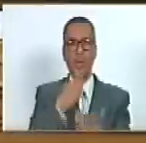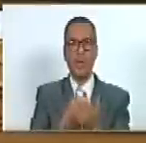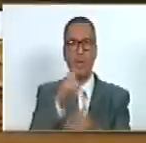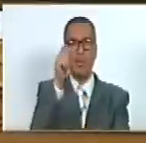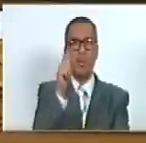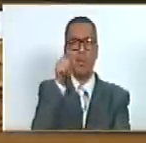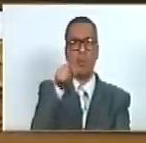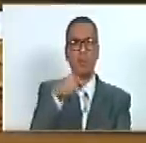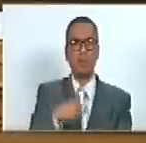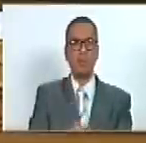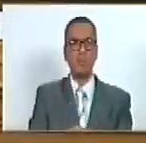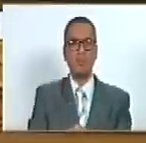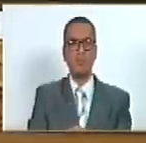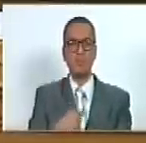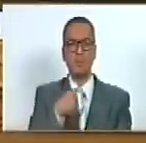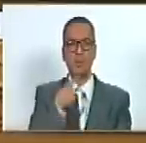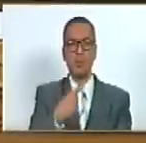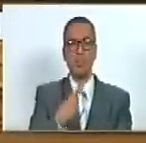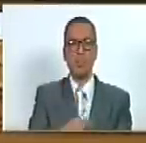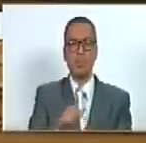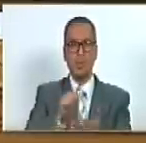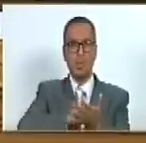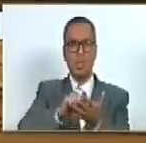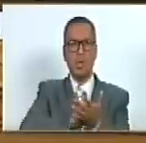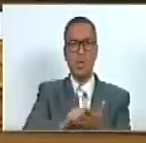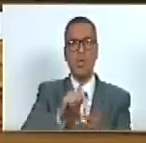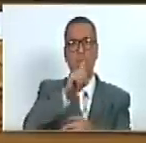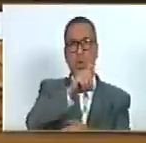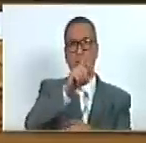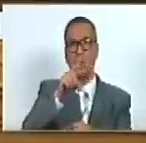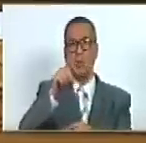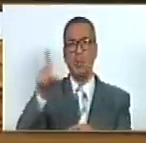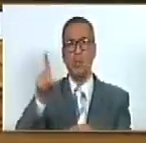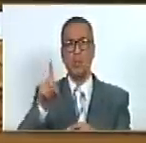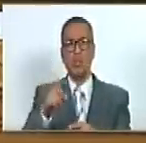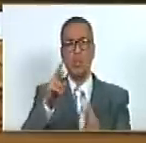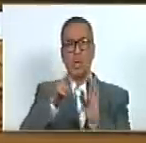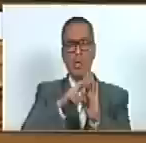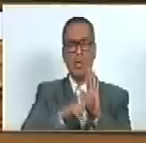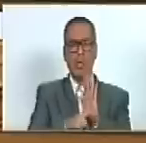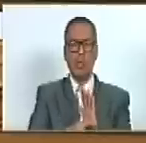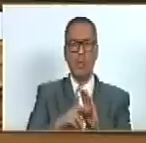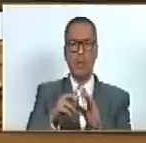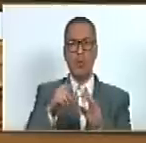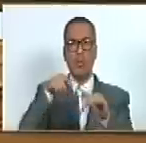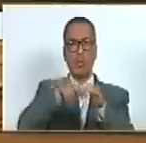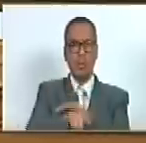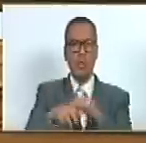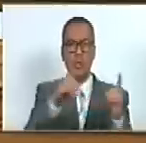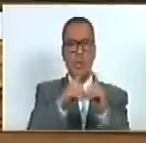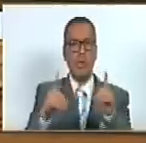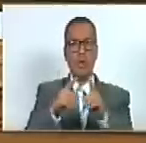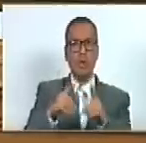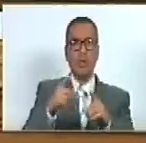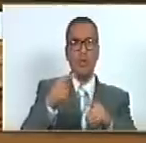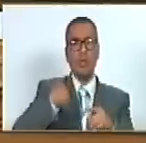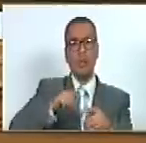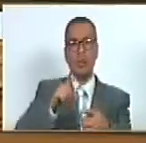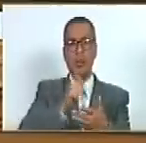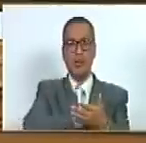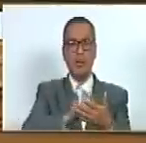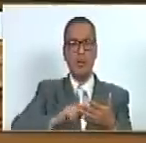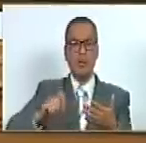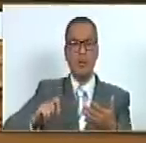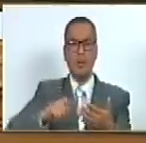Pero según lo que está establecido en el artículo 111 del Reglamento Interior y Debates, deben pasar por escrito